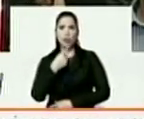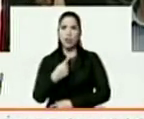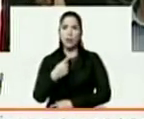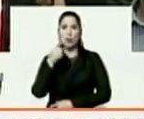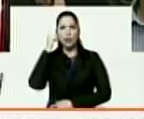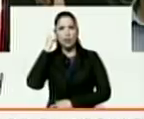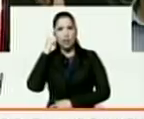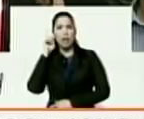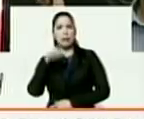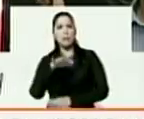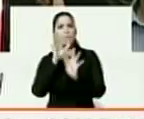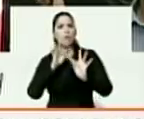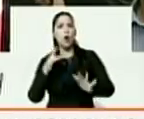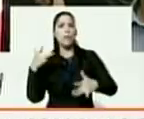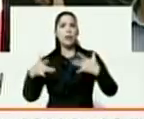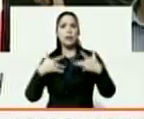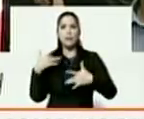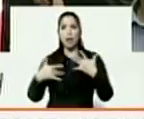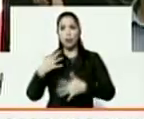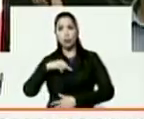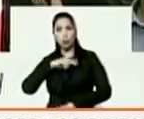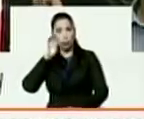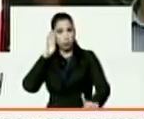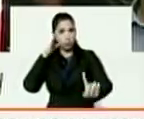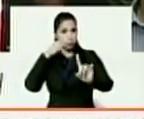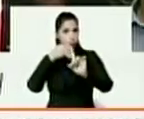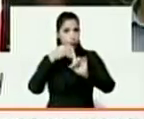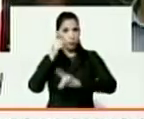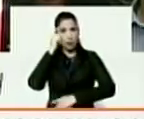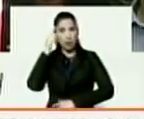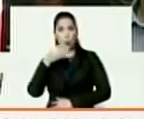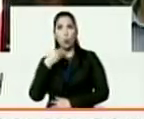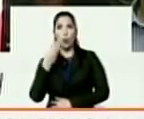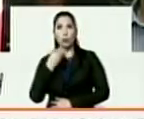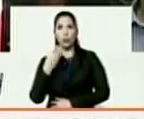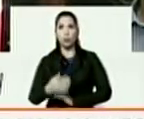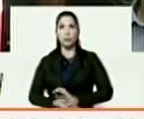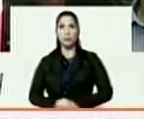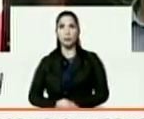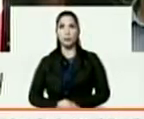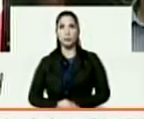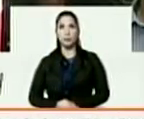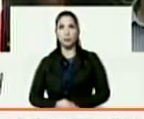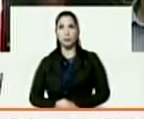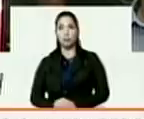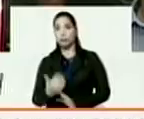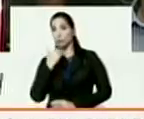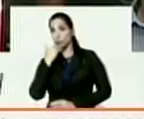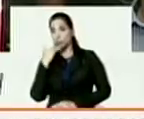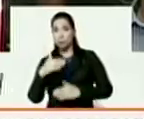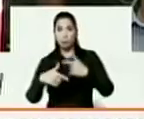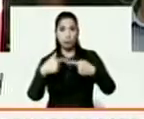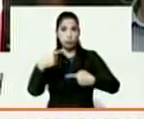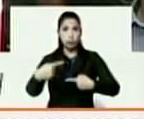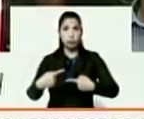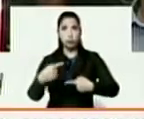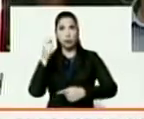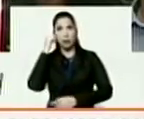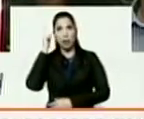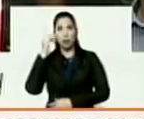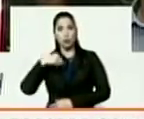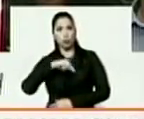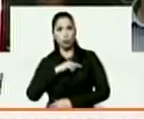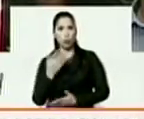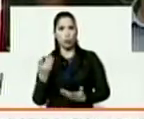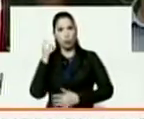actividad pero que ahora en el marco del día de la juventud en el marco de estos próximos días y bueno estamos